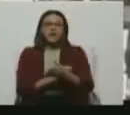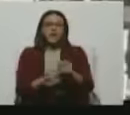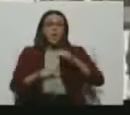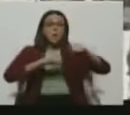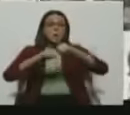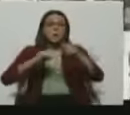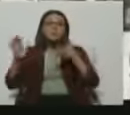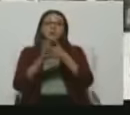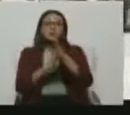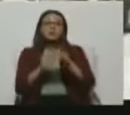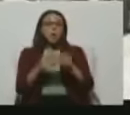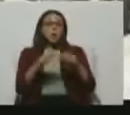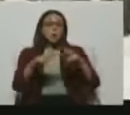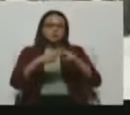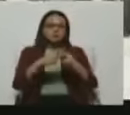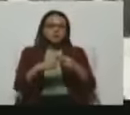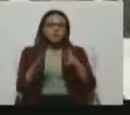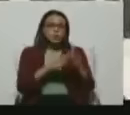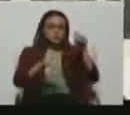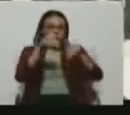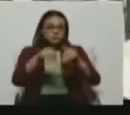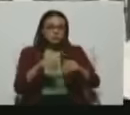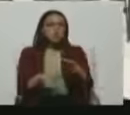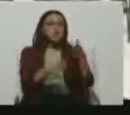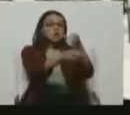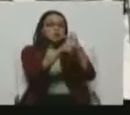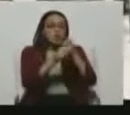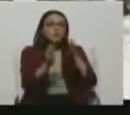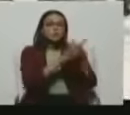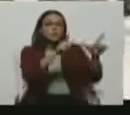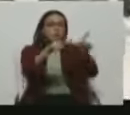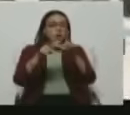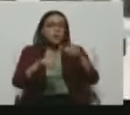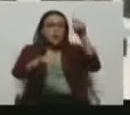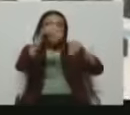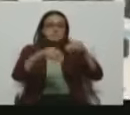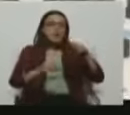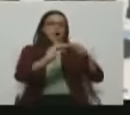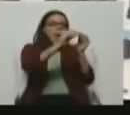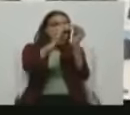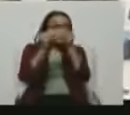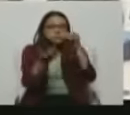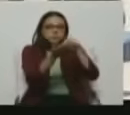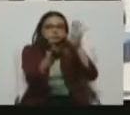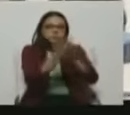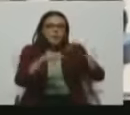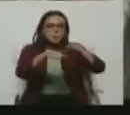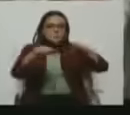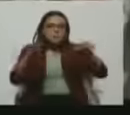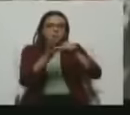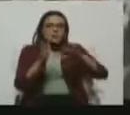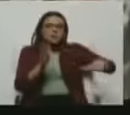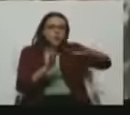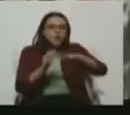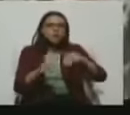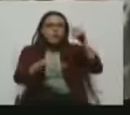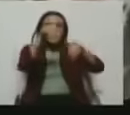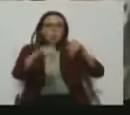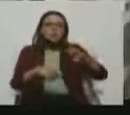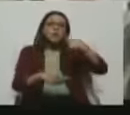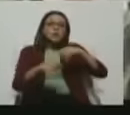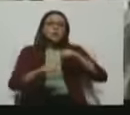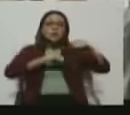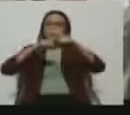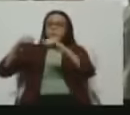electoral, toma de los centros de votación, instalación de las mesas, acto de votación y repliegue. una